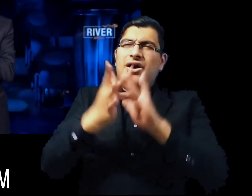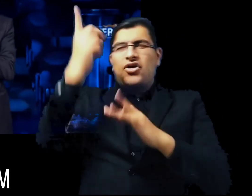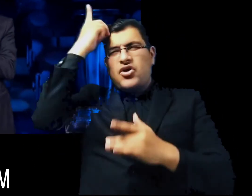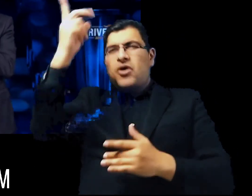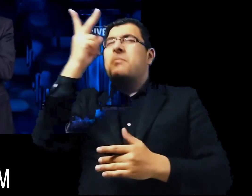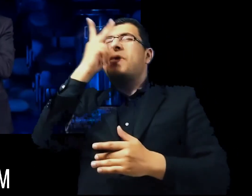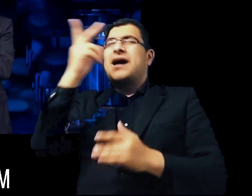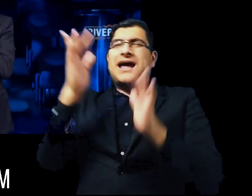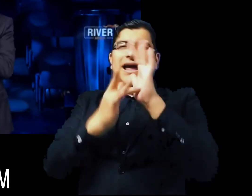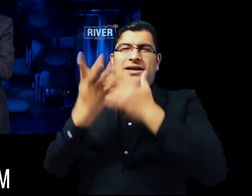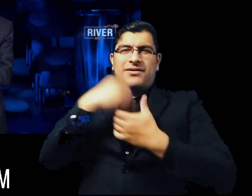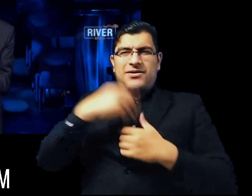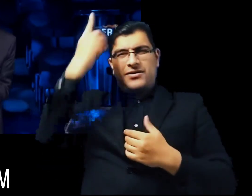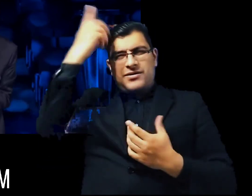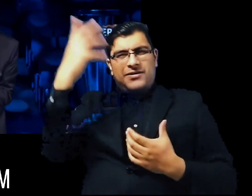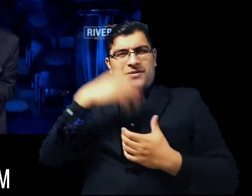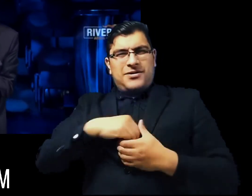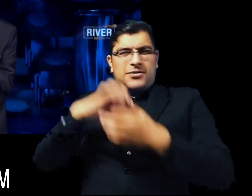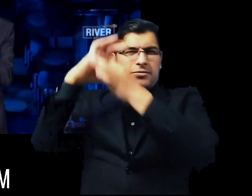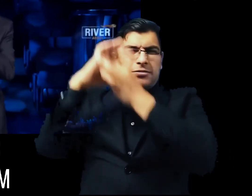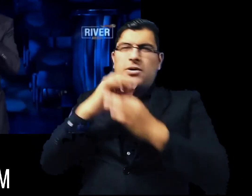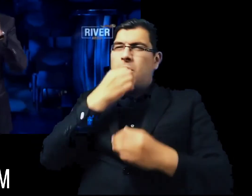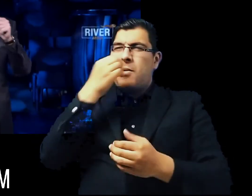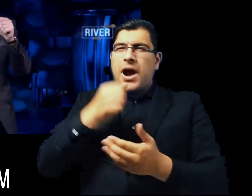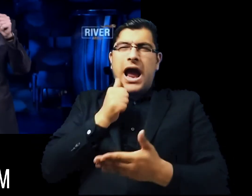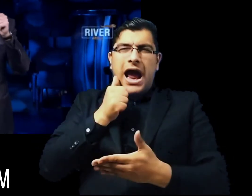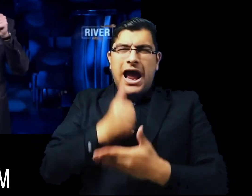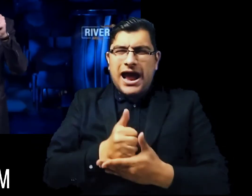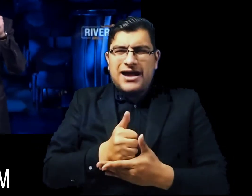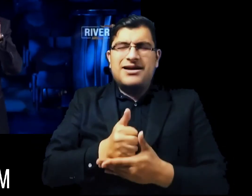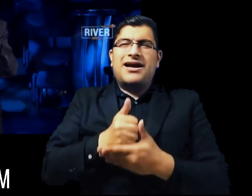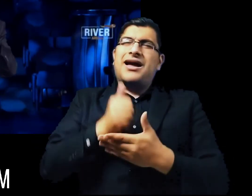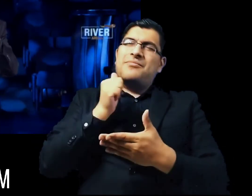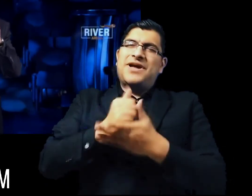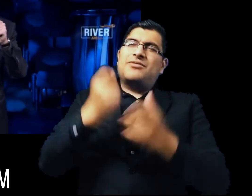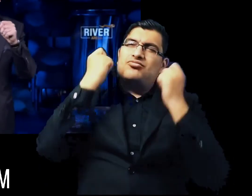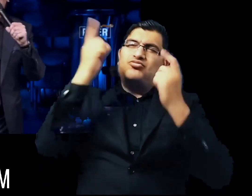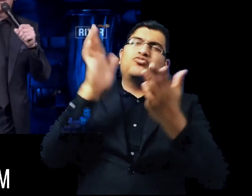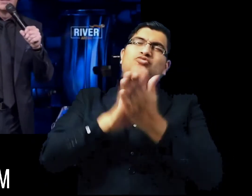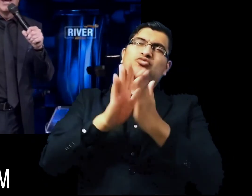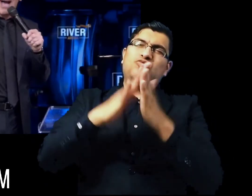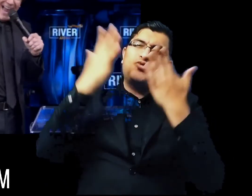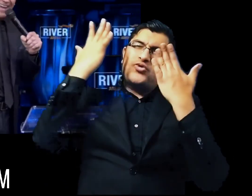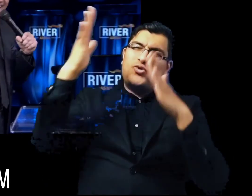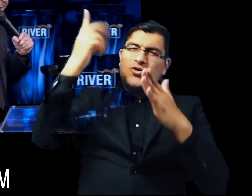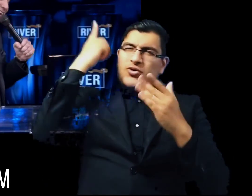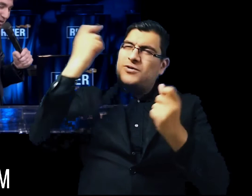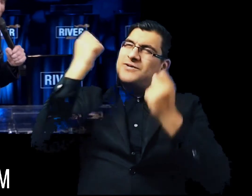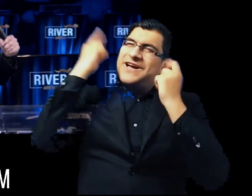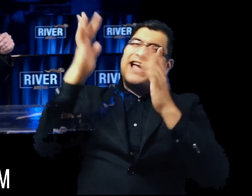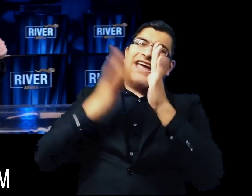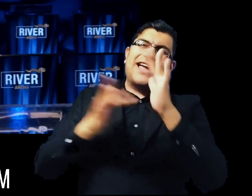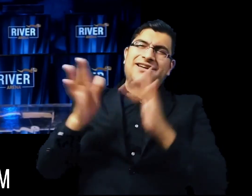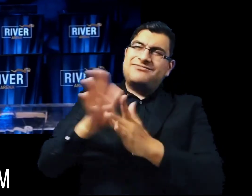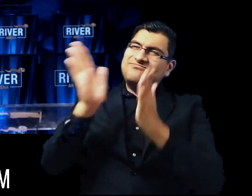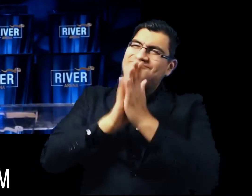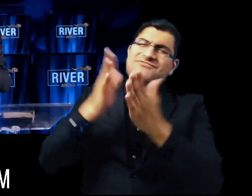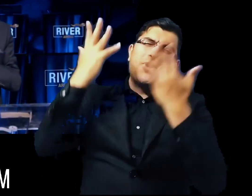Hijo y del Espíritu Santo. Amén y amén. Gloria a Jesús.